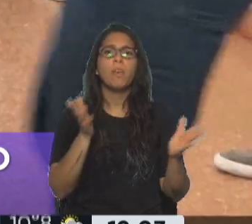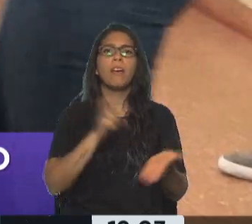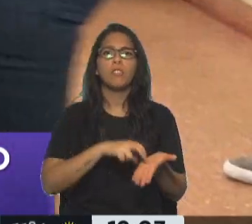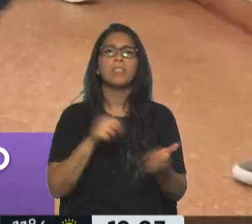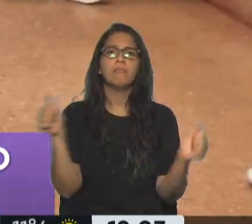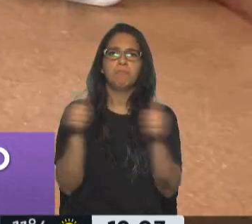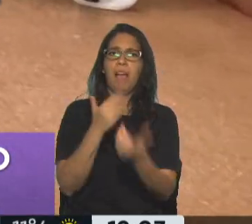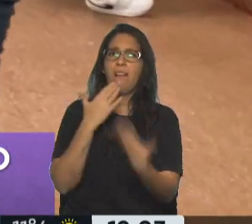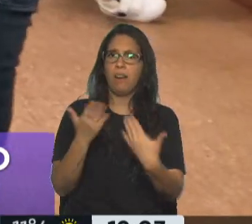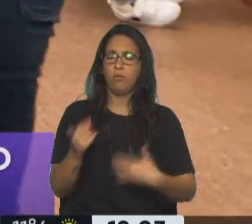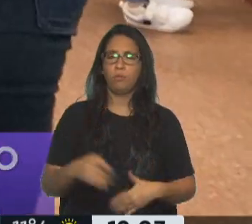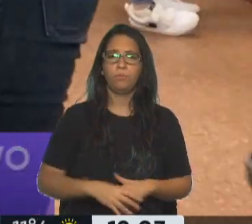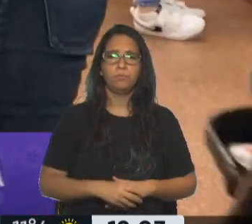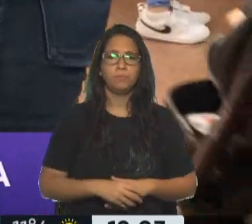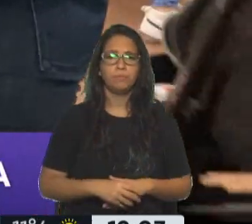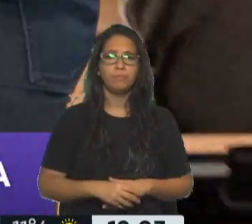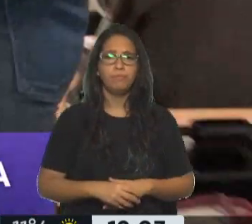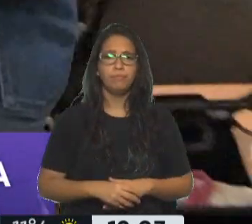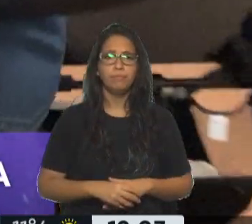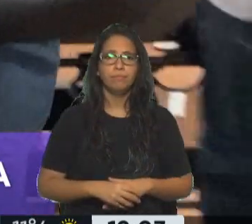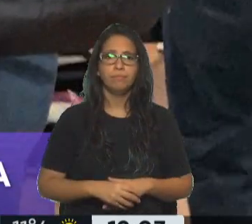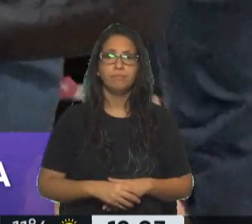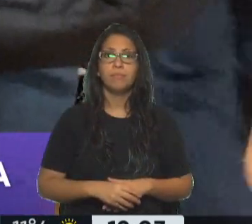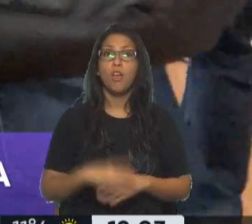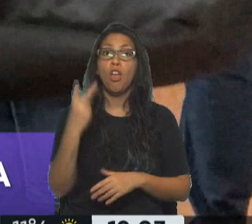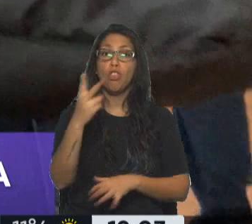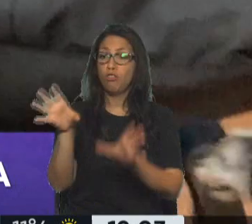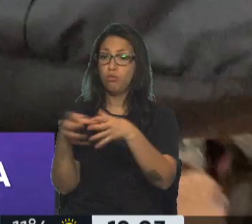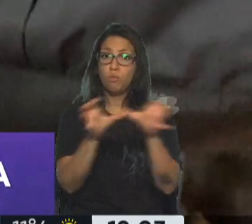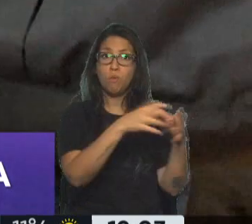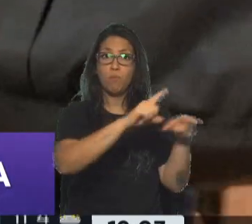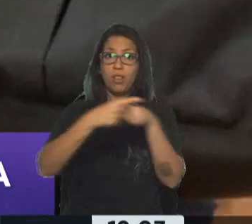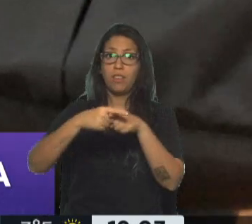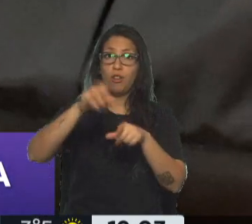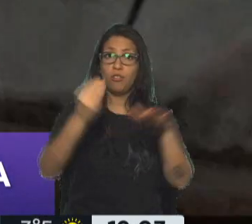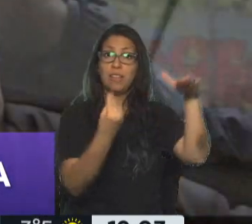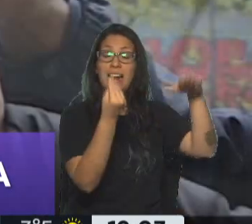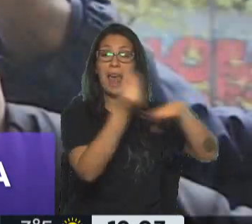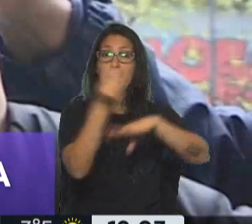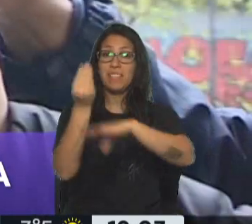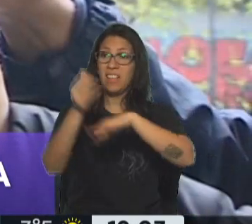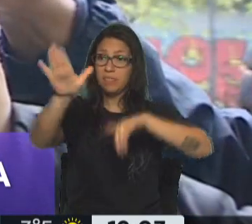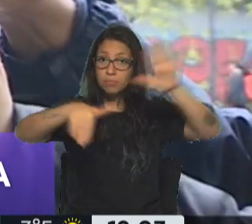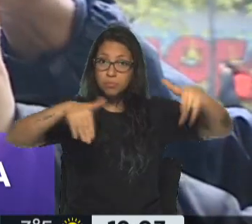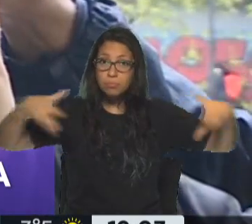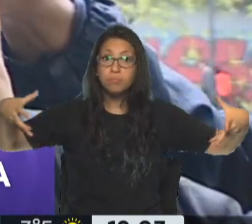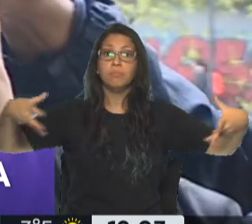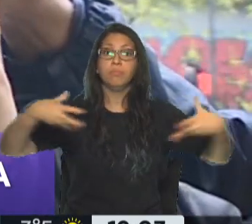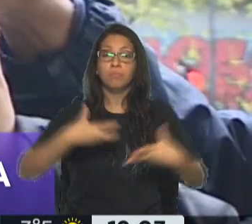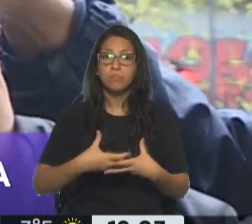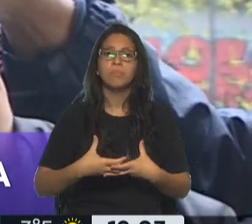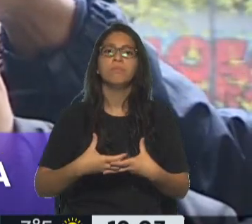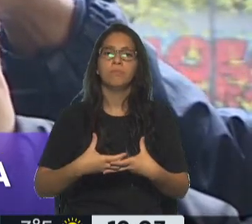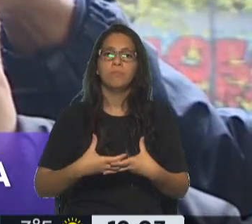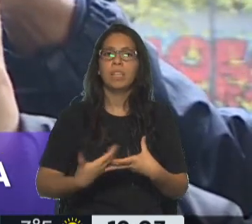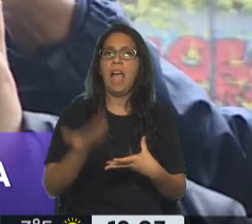se decidió convocar a los apoderados de ambos partidos, también a los candidatos, y ayer